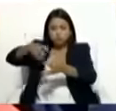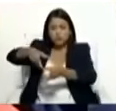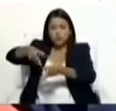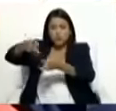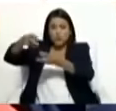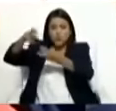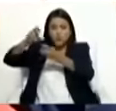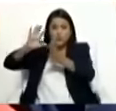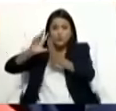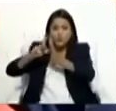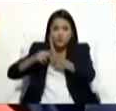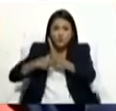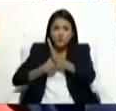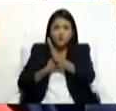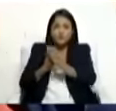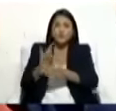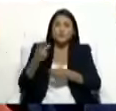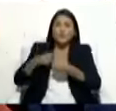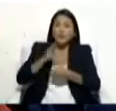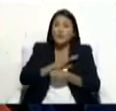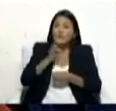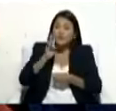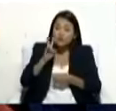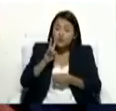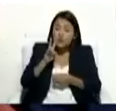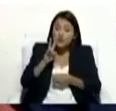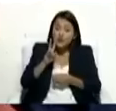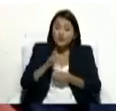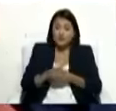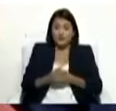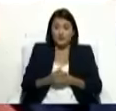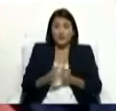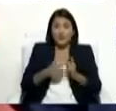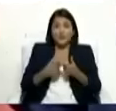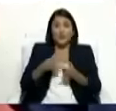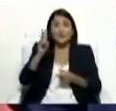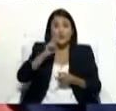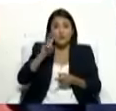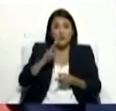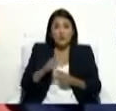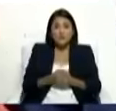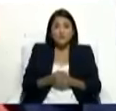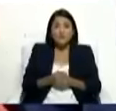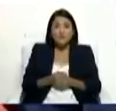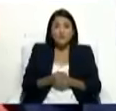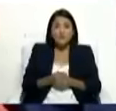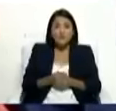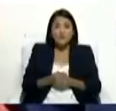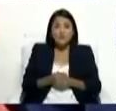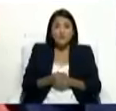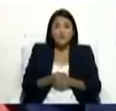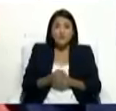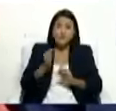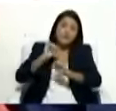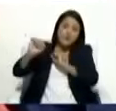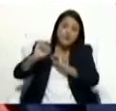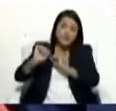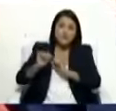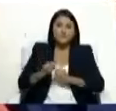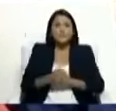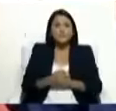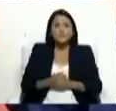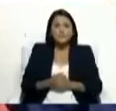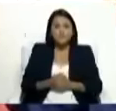de robarse el petróleo y el gas que es de Venezuela, entonces toda Venezuela tendrá que actuar para impedir que eso ocurra.